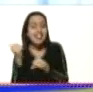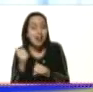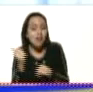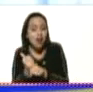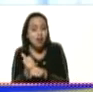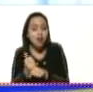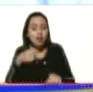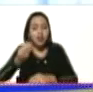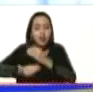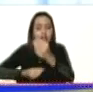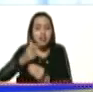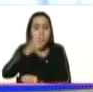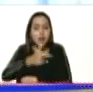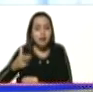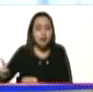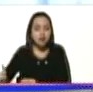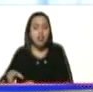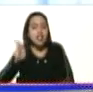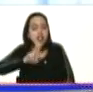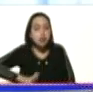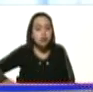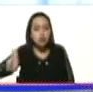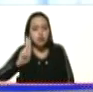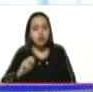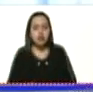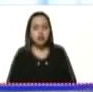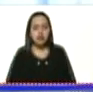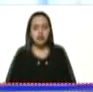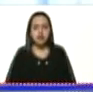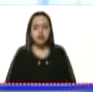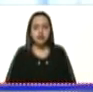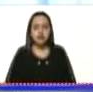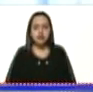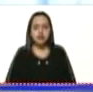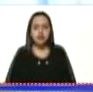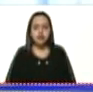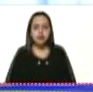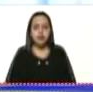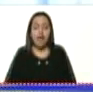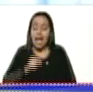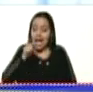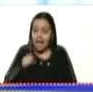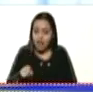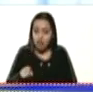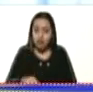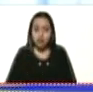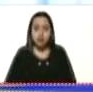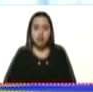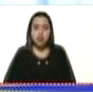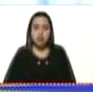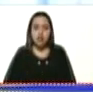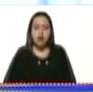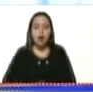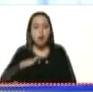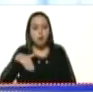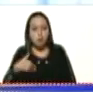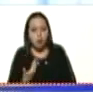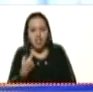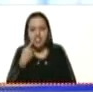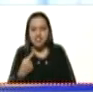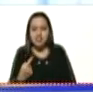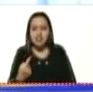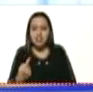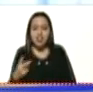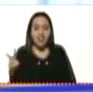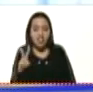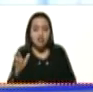emplea con utilidad. A esto se atendrá para calificarse de grande